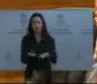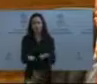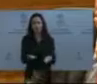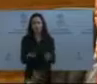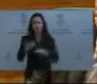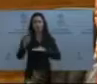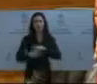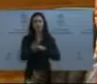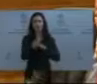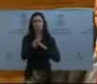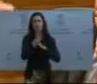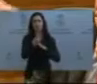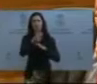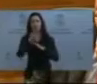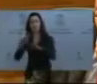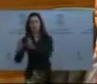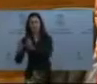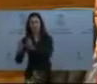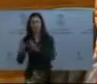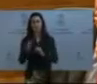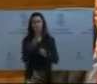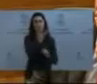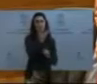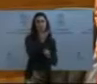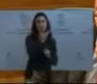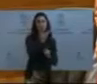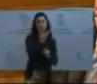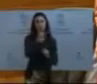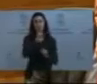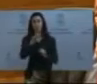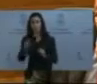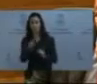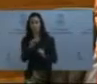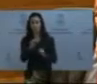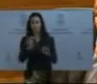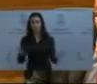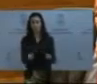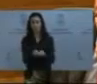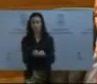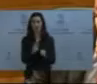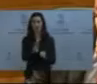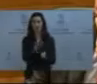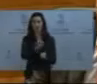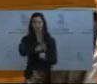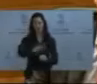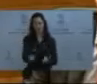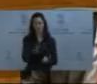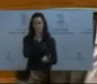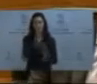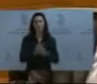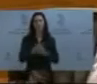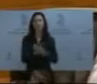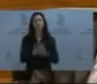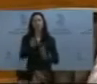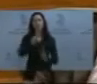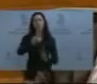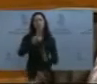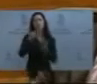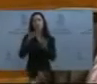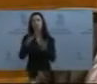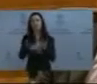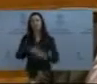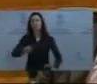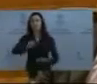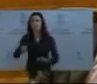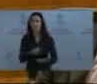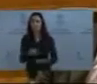plazo 2007-2011 y no alcanzando a la totalidad de los afectados, como el caso que hoy nos ocupa. Por no hablar de los 5,8 millones de euros, aparentemente